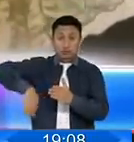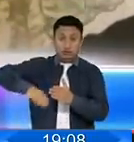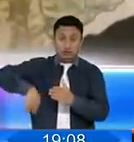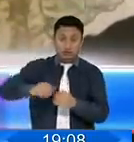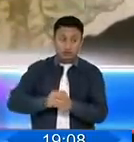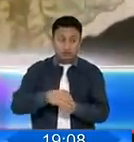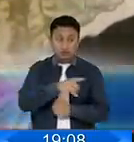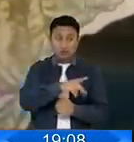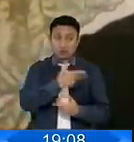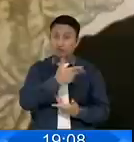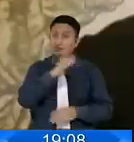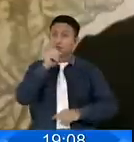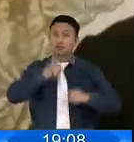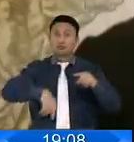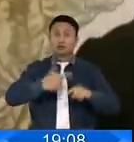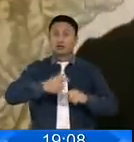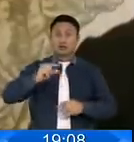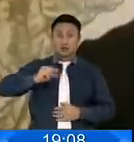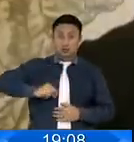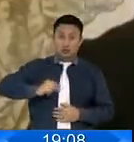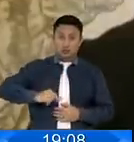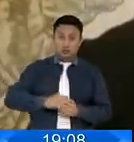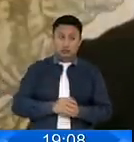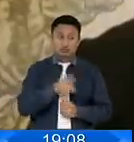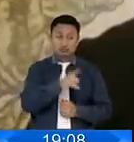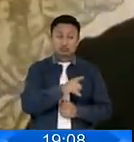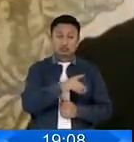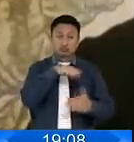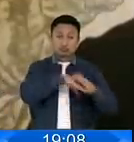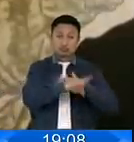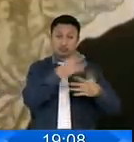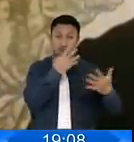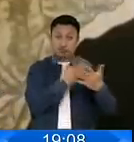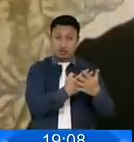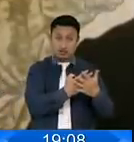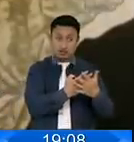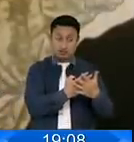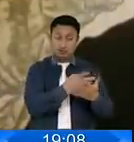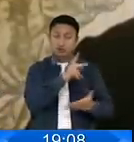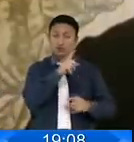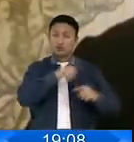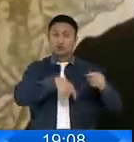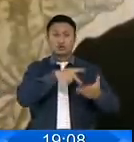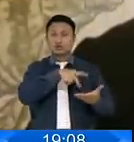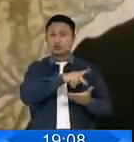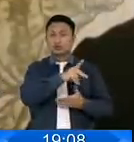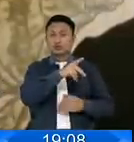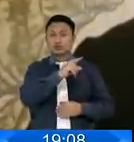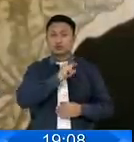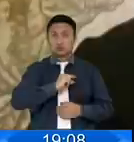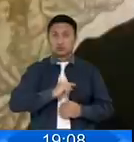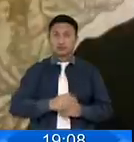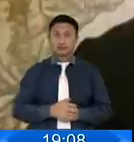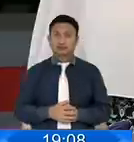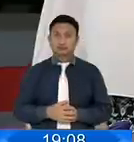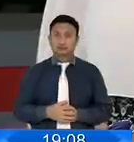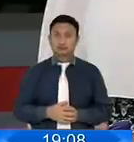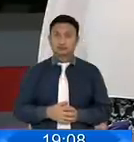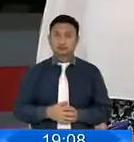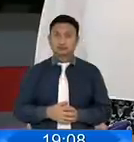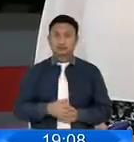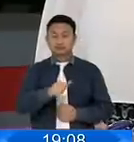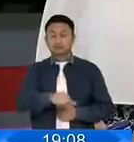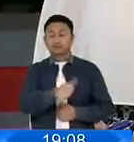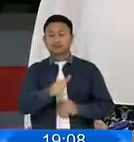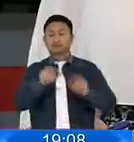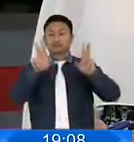los salarios mientras dure su situación de orden penal y de orden jurídico. Por otro lado, por pocos